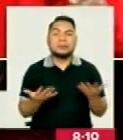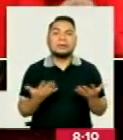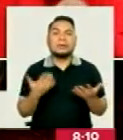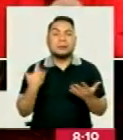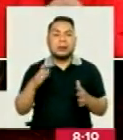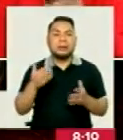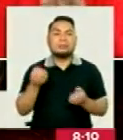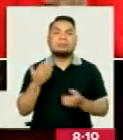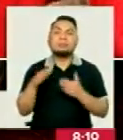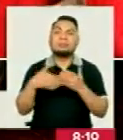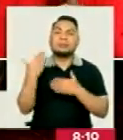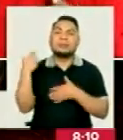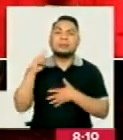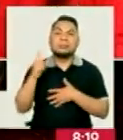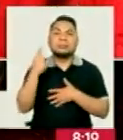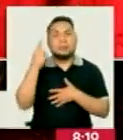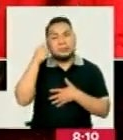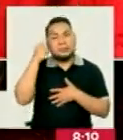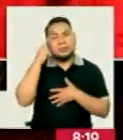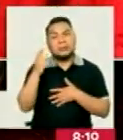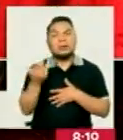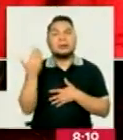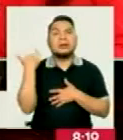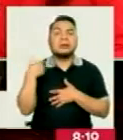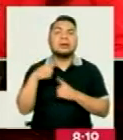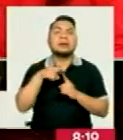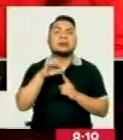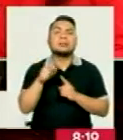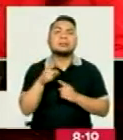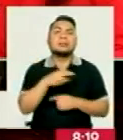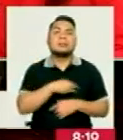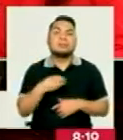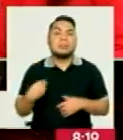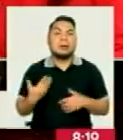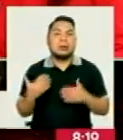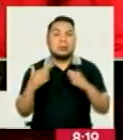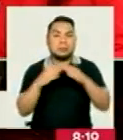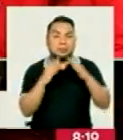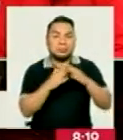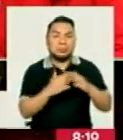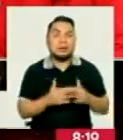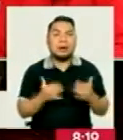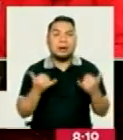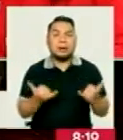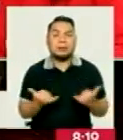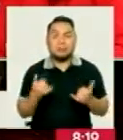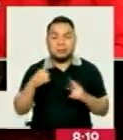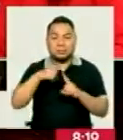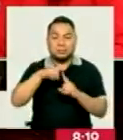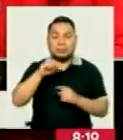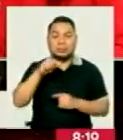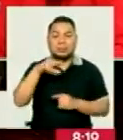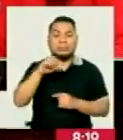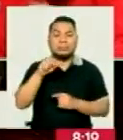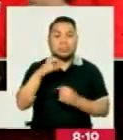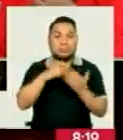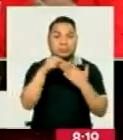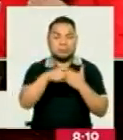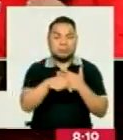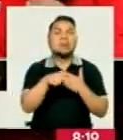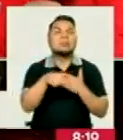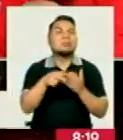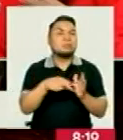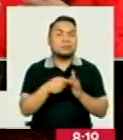atrás, digamos, ese primer concepto que se tuvo de los tambos desde el Ministerio de Vivienda. Ahora nuestros tambos acogen a